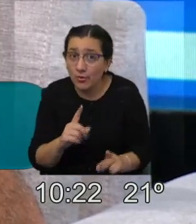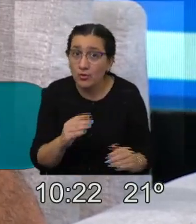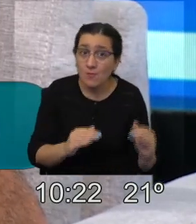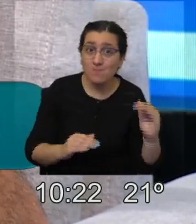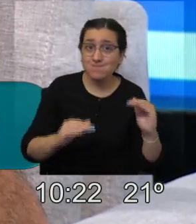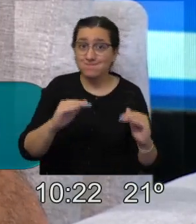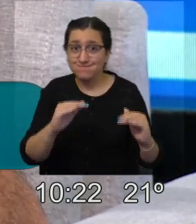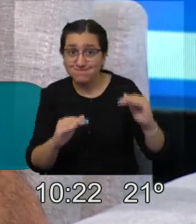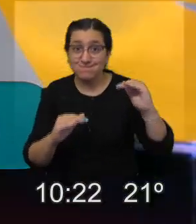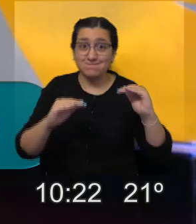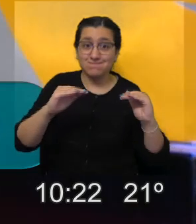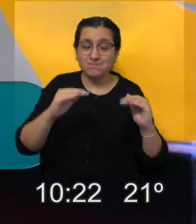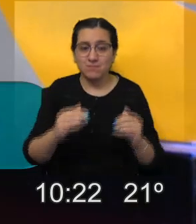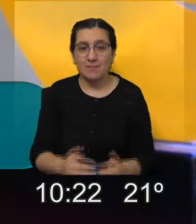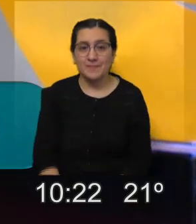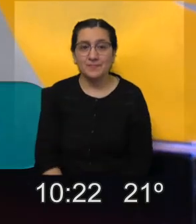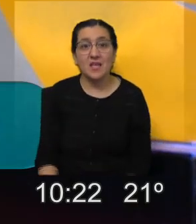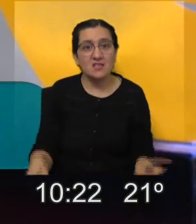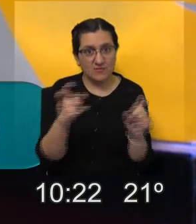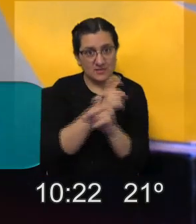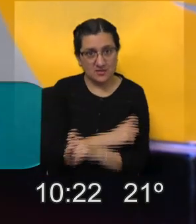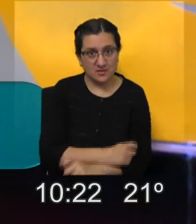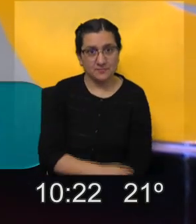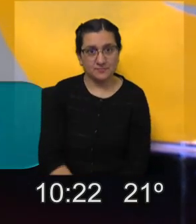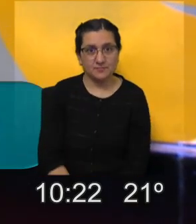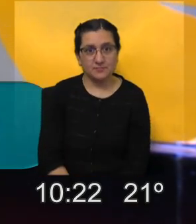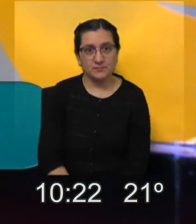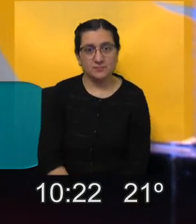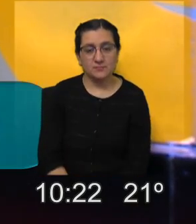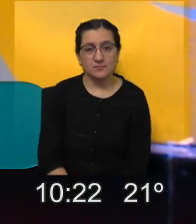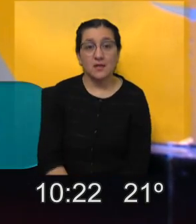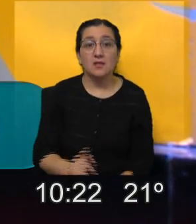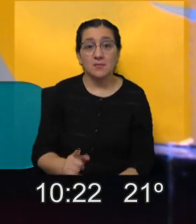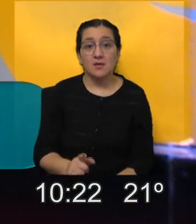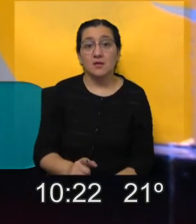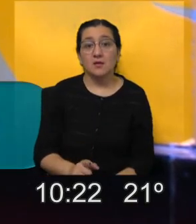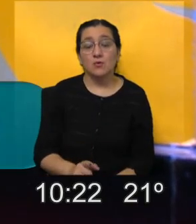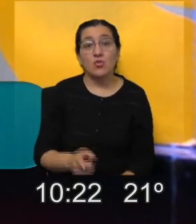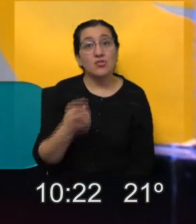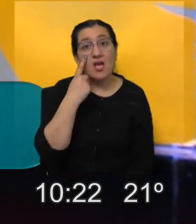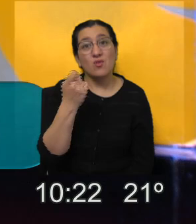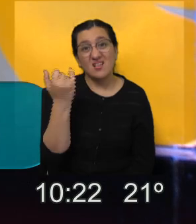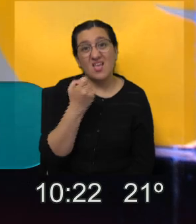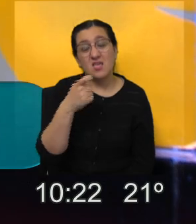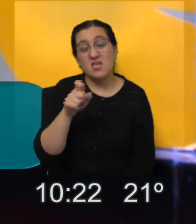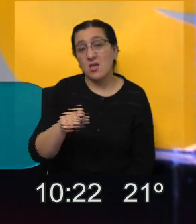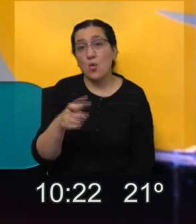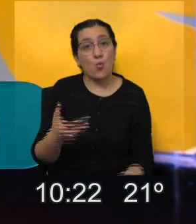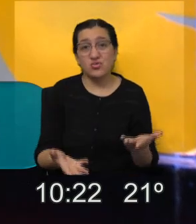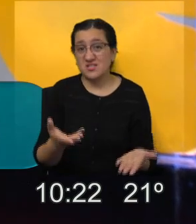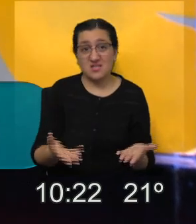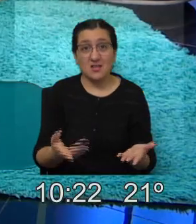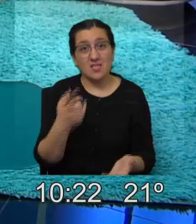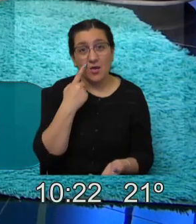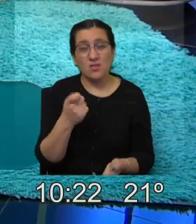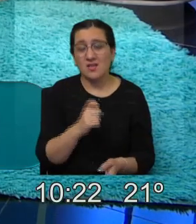en otro. Claro, pero además es difícil frente a determinar, sobre todo frente a las injusticias, y la violencia, ser neutral, ¿no? Sí, porque claro,